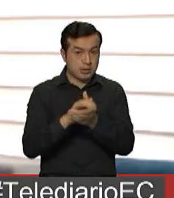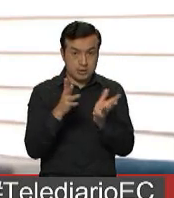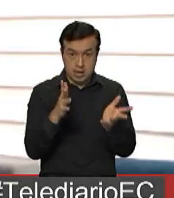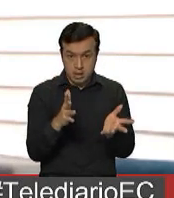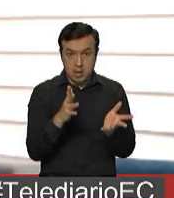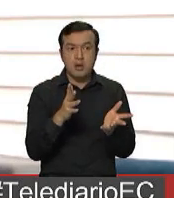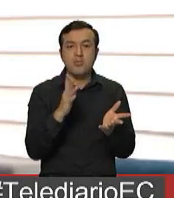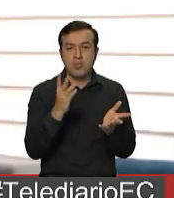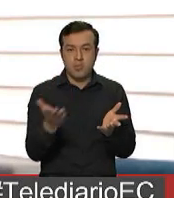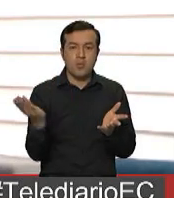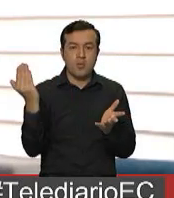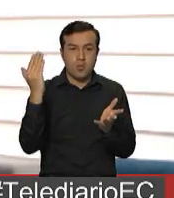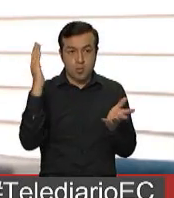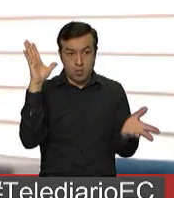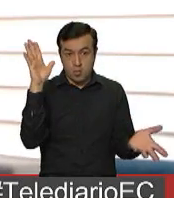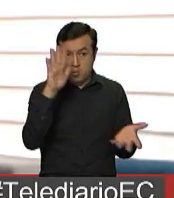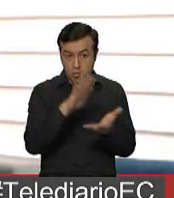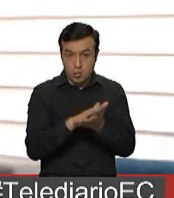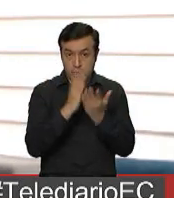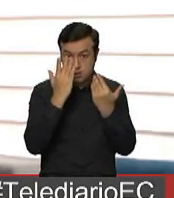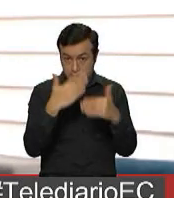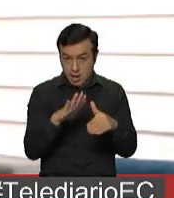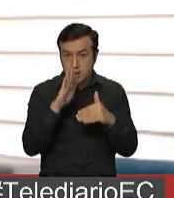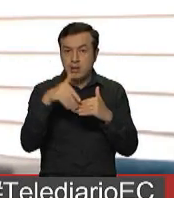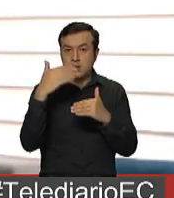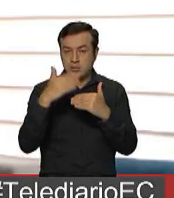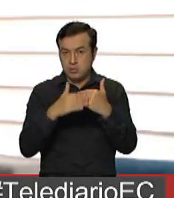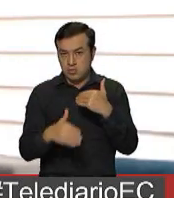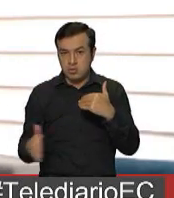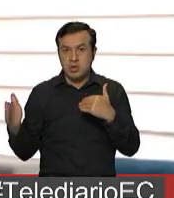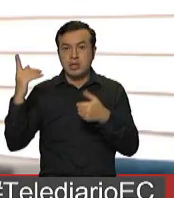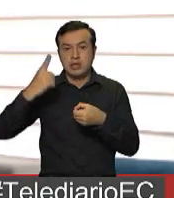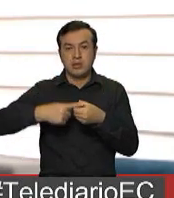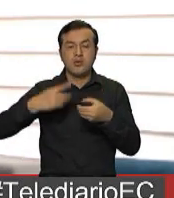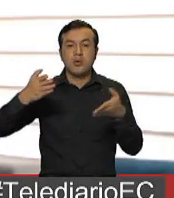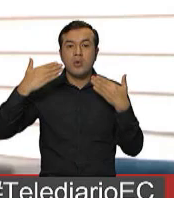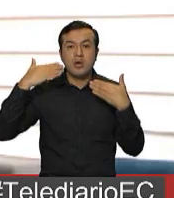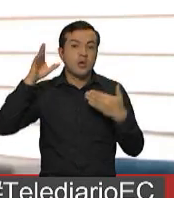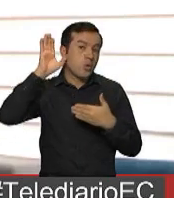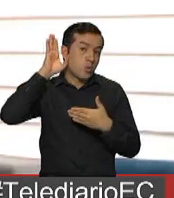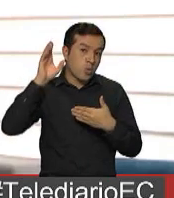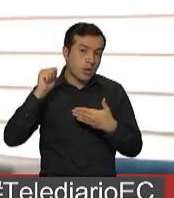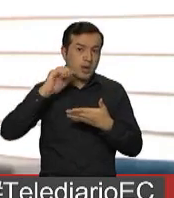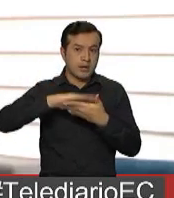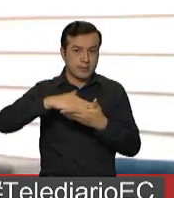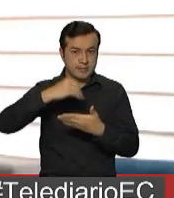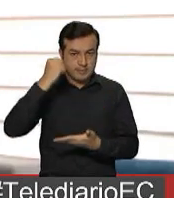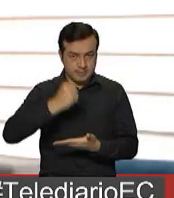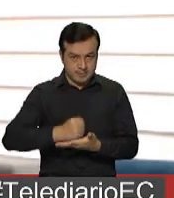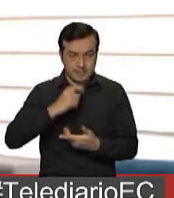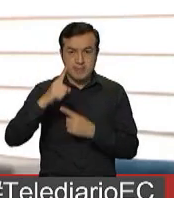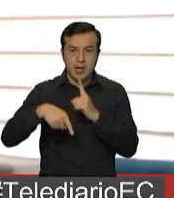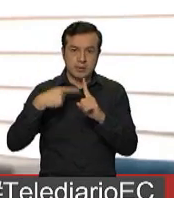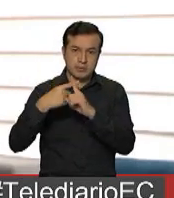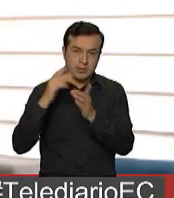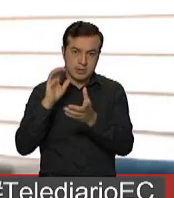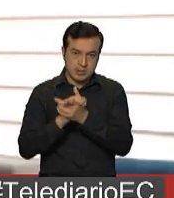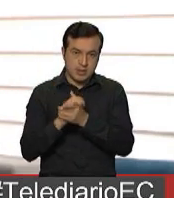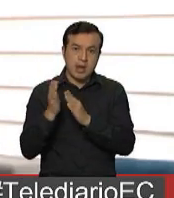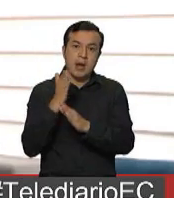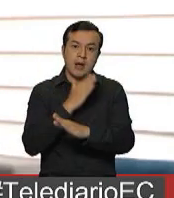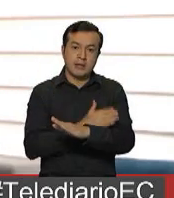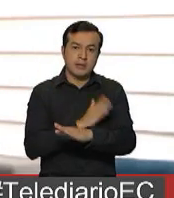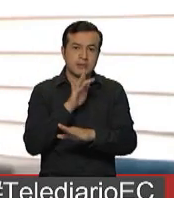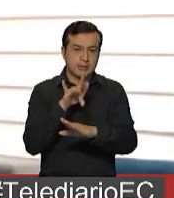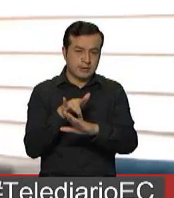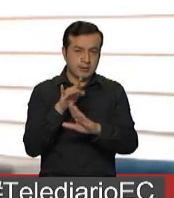semáforo amarillo a toda la ciudadanía la emisión de pasaportes en Quito, Guayaquil y Cuenca, y también los matrimonios, previo agendamiento